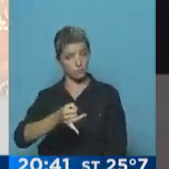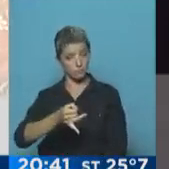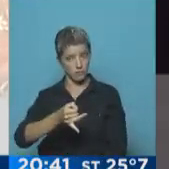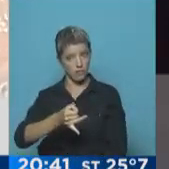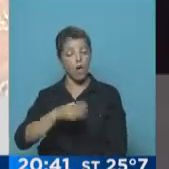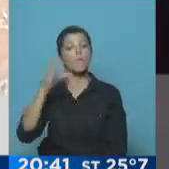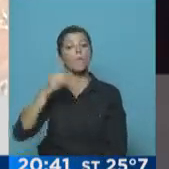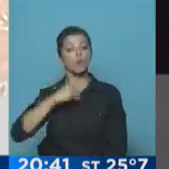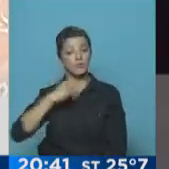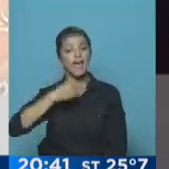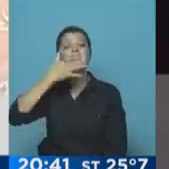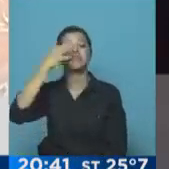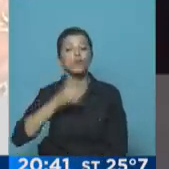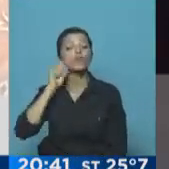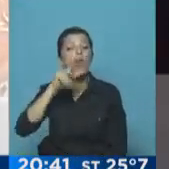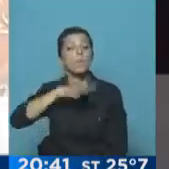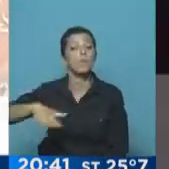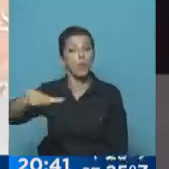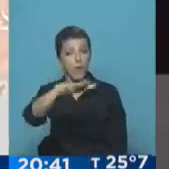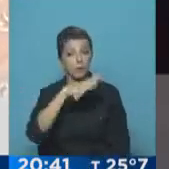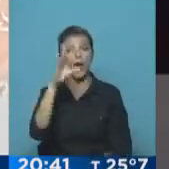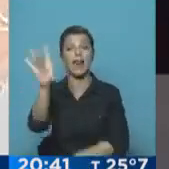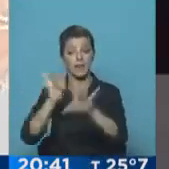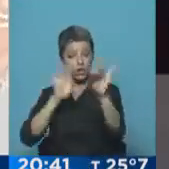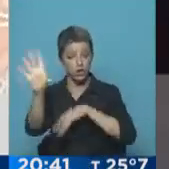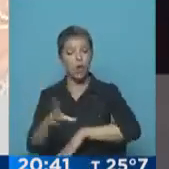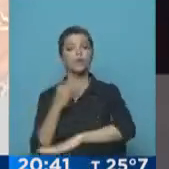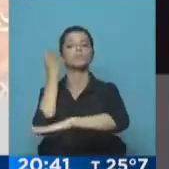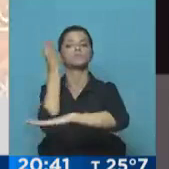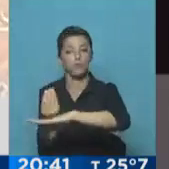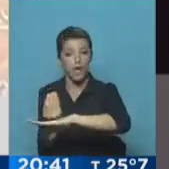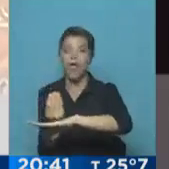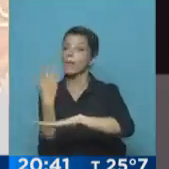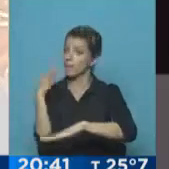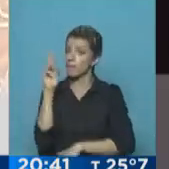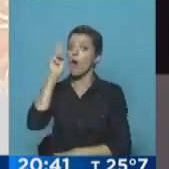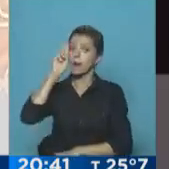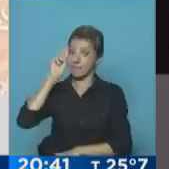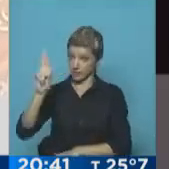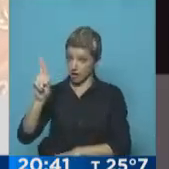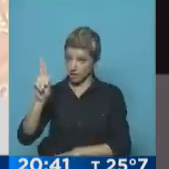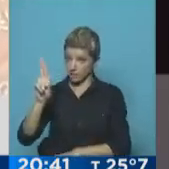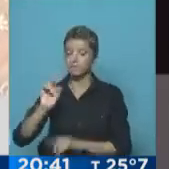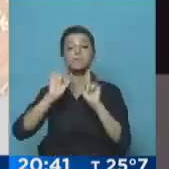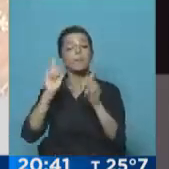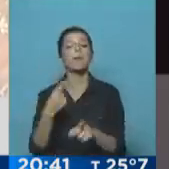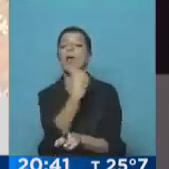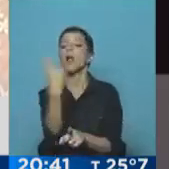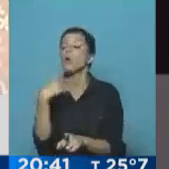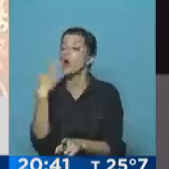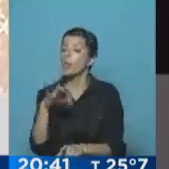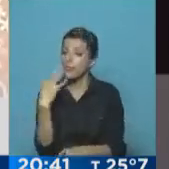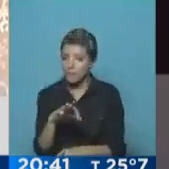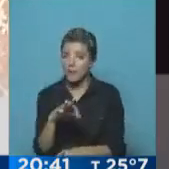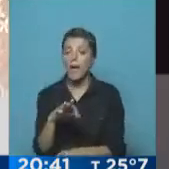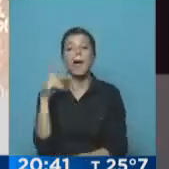por voluntad popular tenemos que aprender a respetar, y además cada uno también tiene que aprender